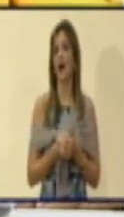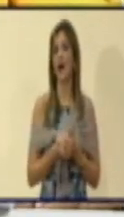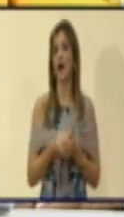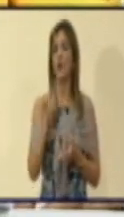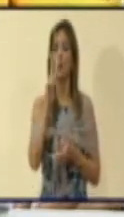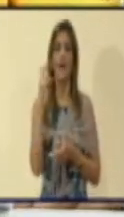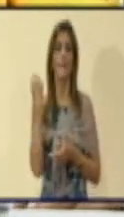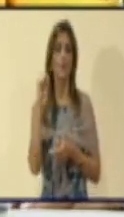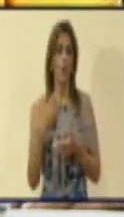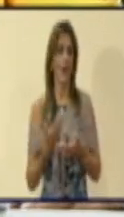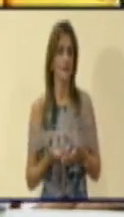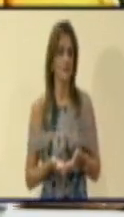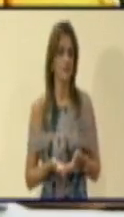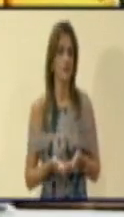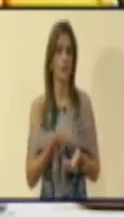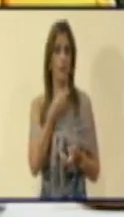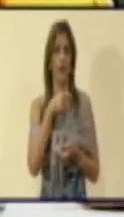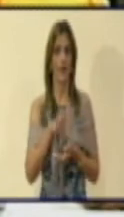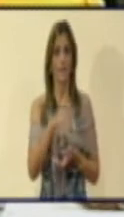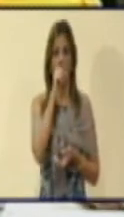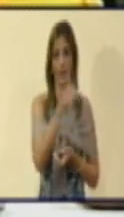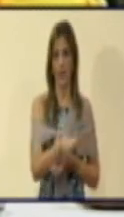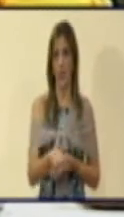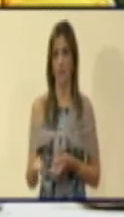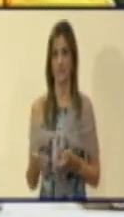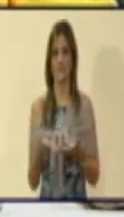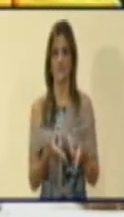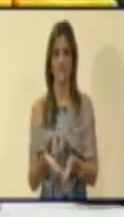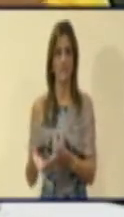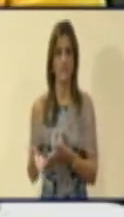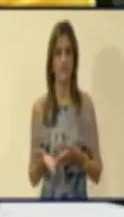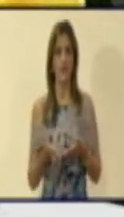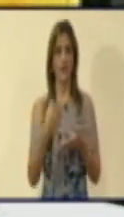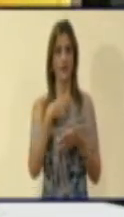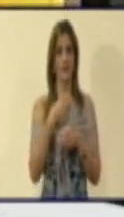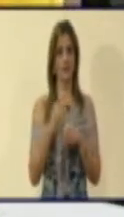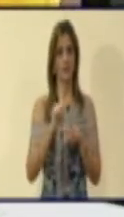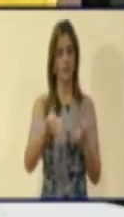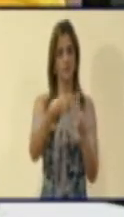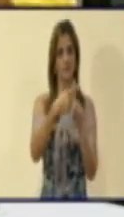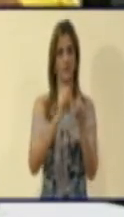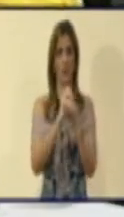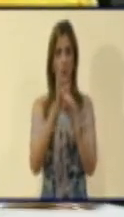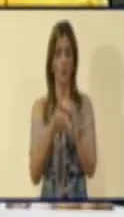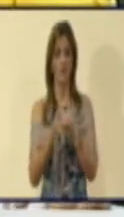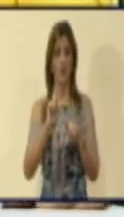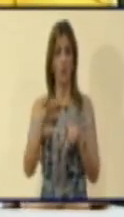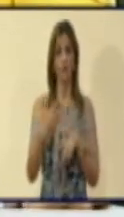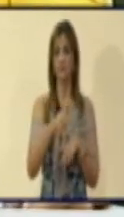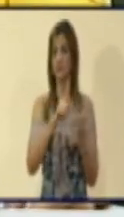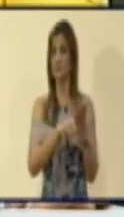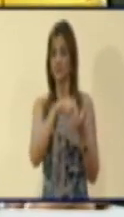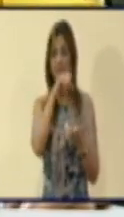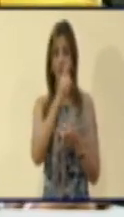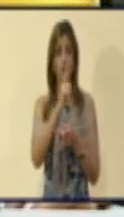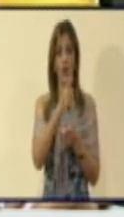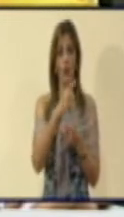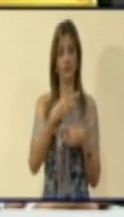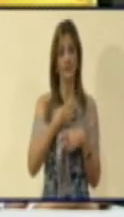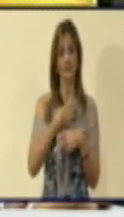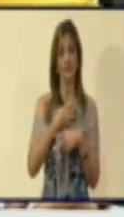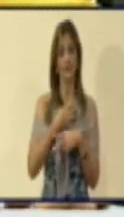muy agravada de estos niños que tenemos diagnosticados positivos a la COVID, cuando los representantes legales no asuman con total responsabilidad